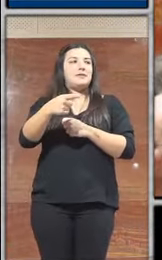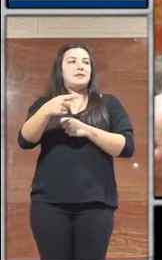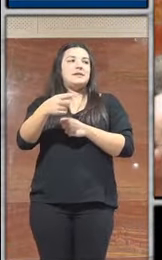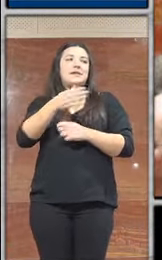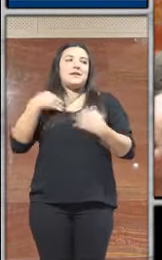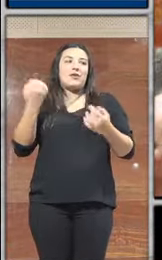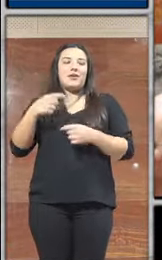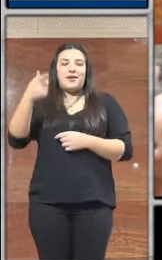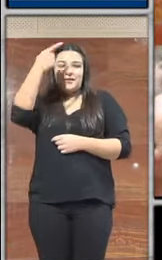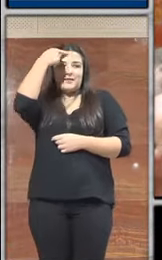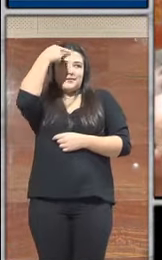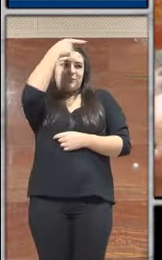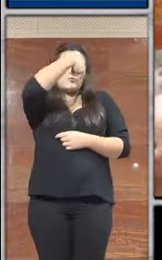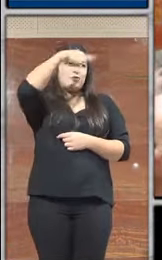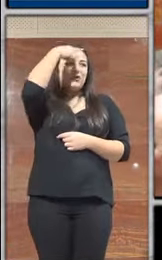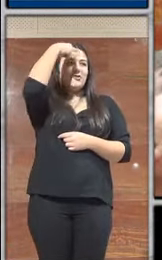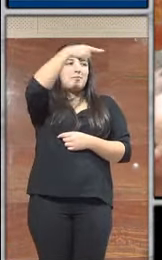es él ¿vale?